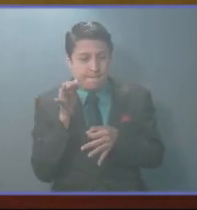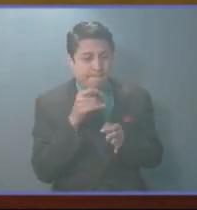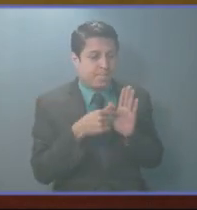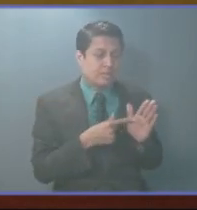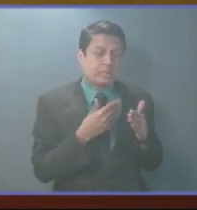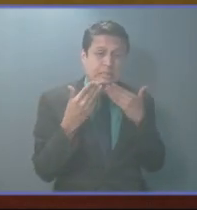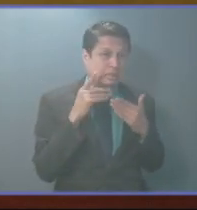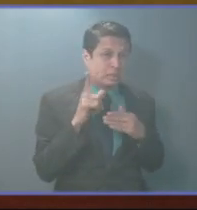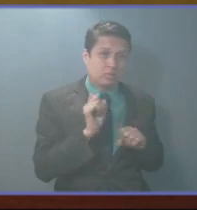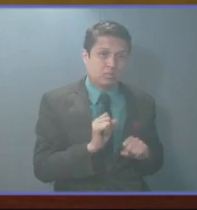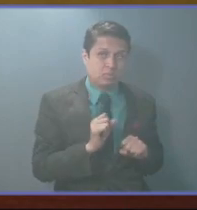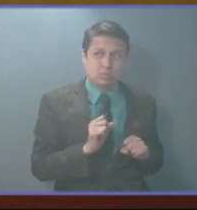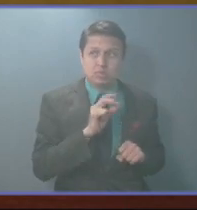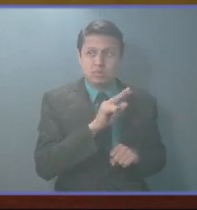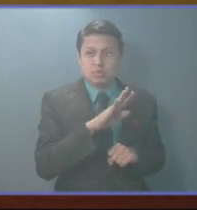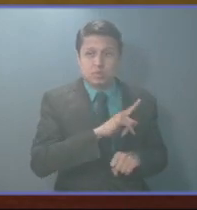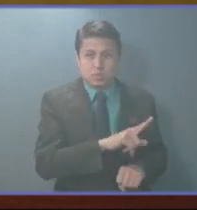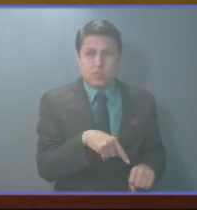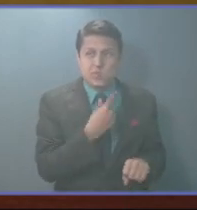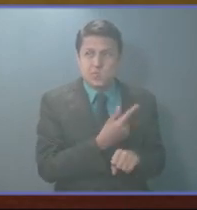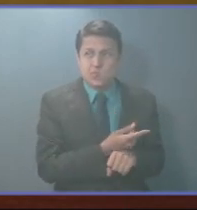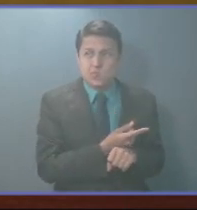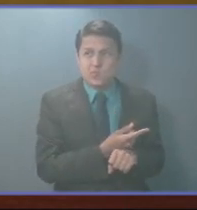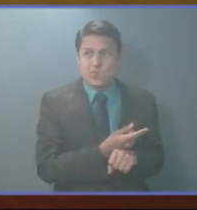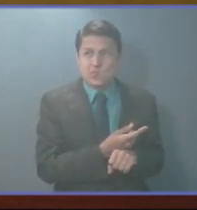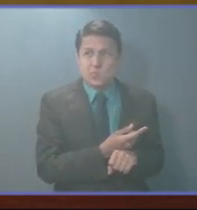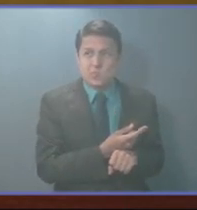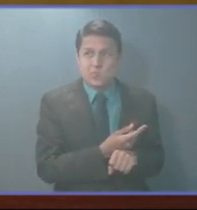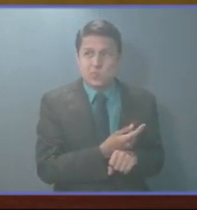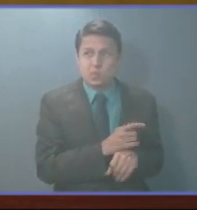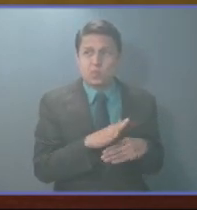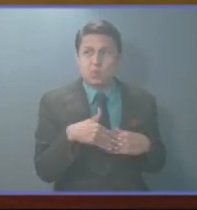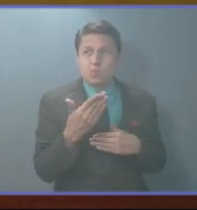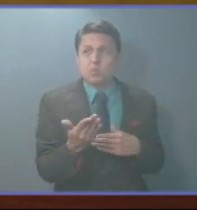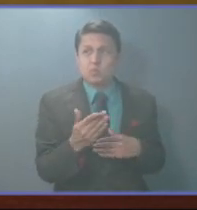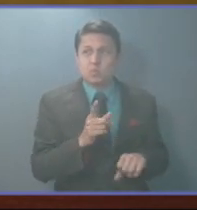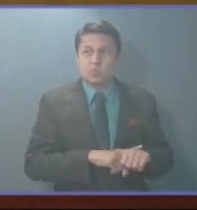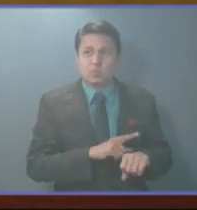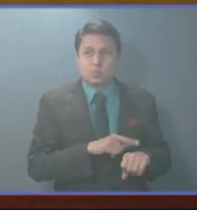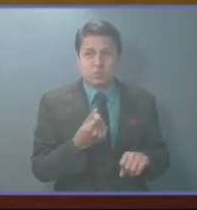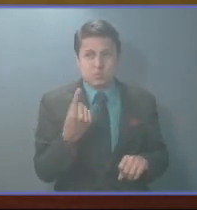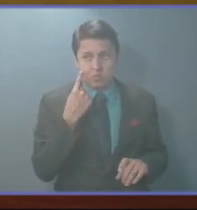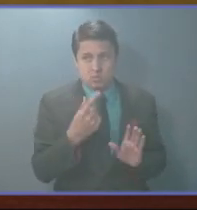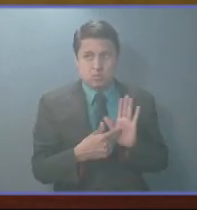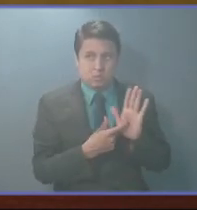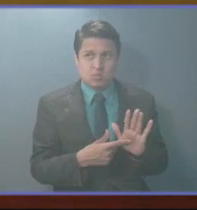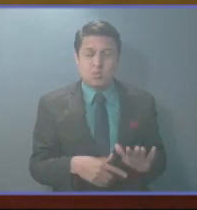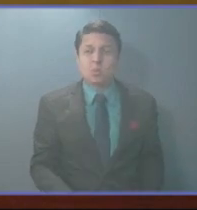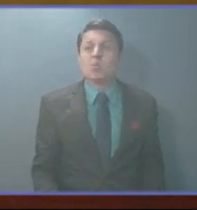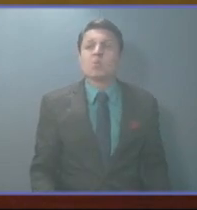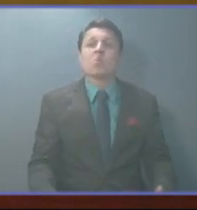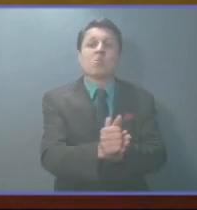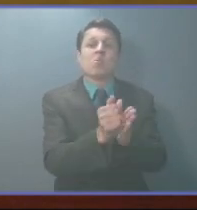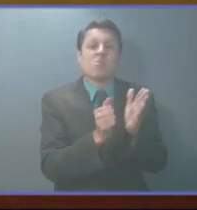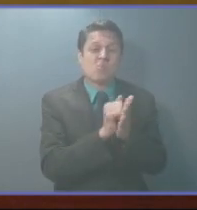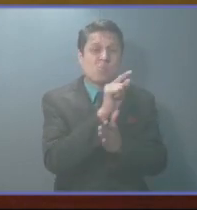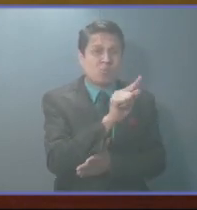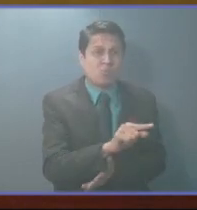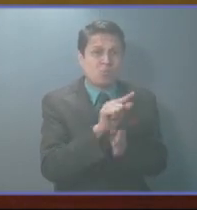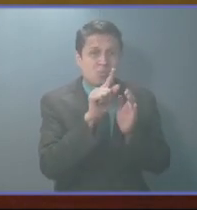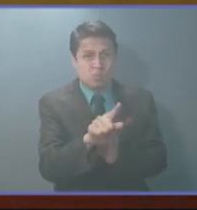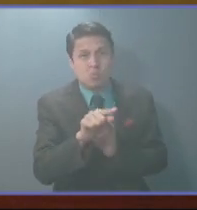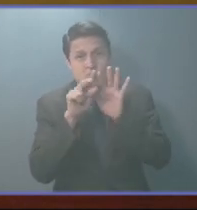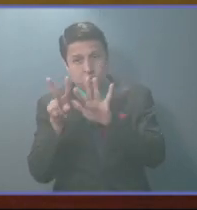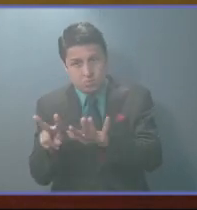presentarse dentro de las 24 horas hábiles siguientes a la hora señalada. Artículo